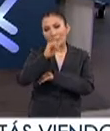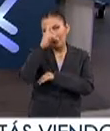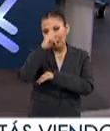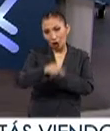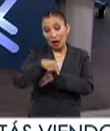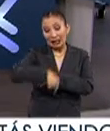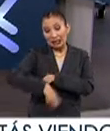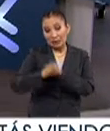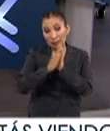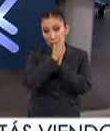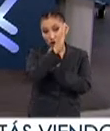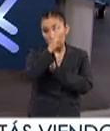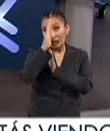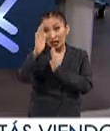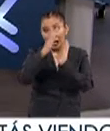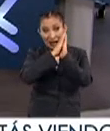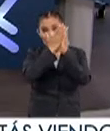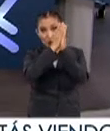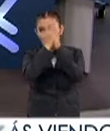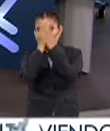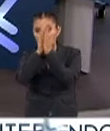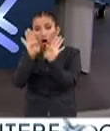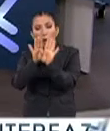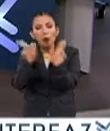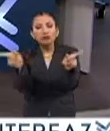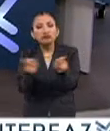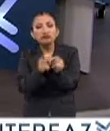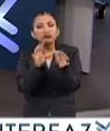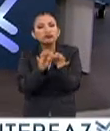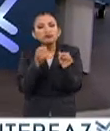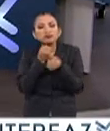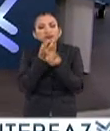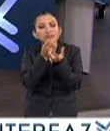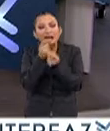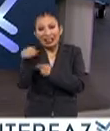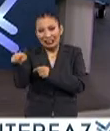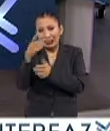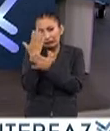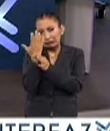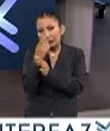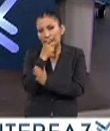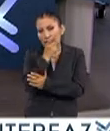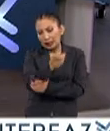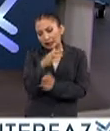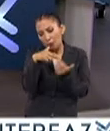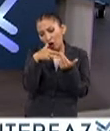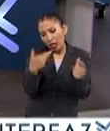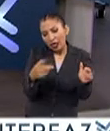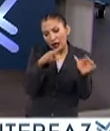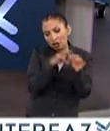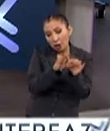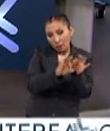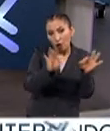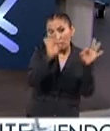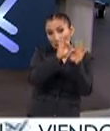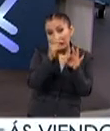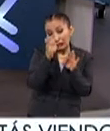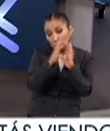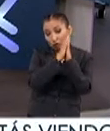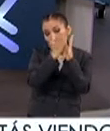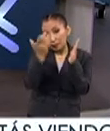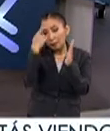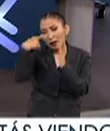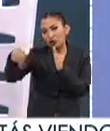esta biblioteca, y hay como una pequeña charla donde él describe más o menos la relación y la importancia de estos